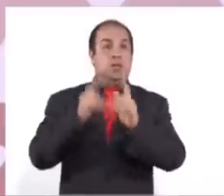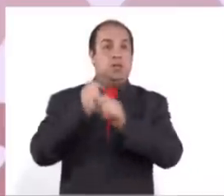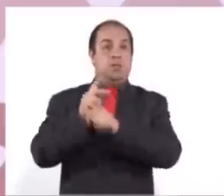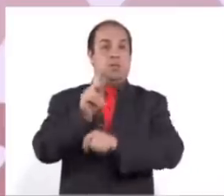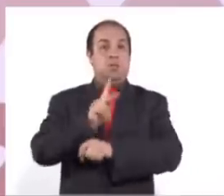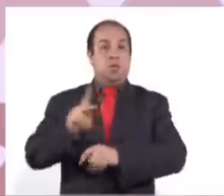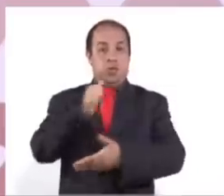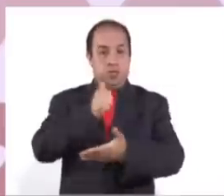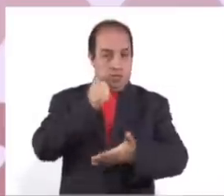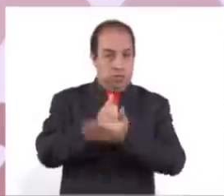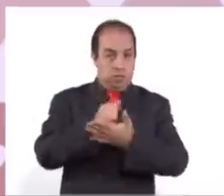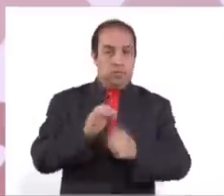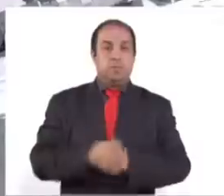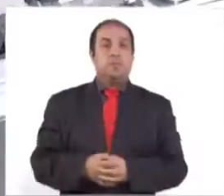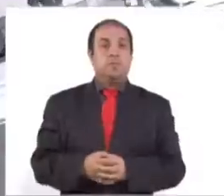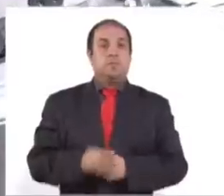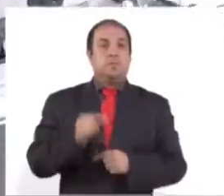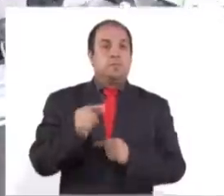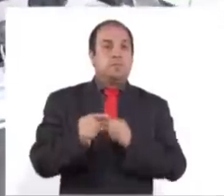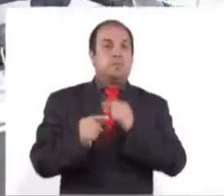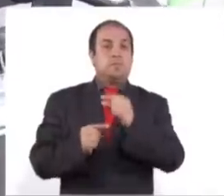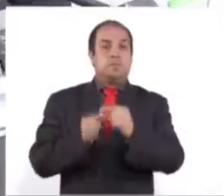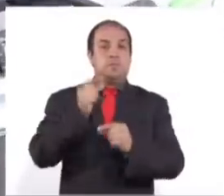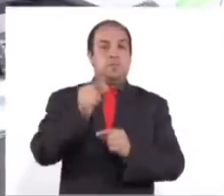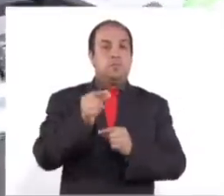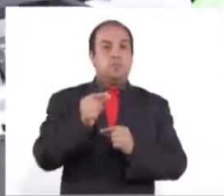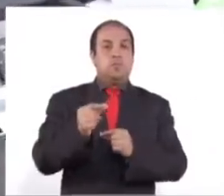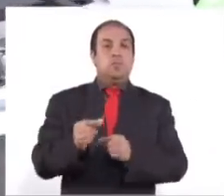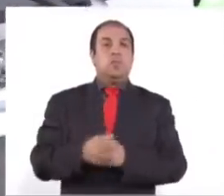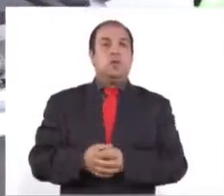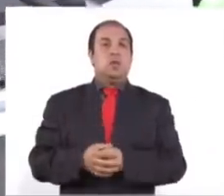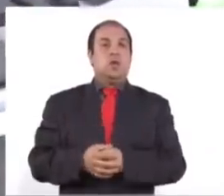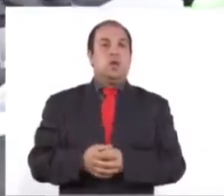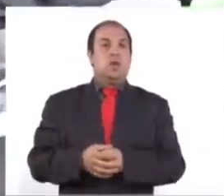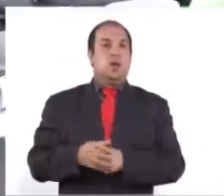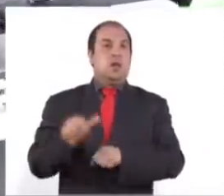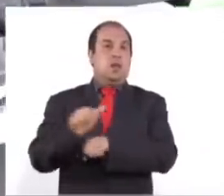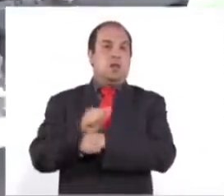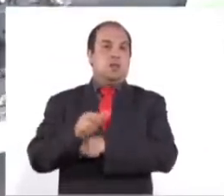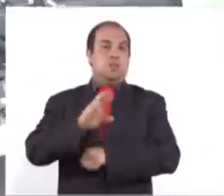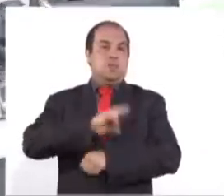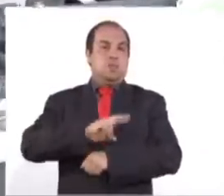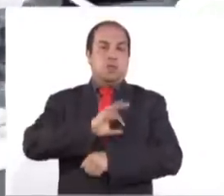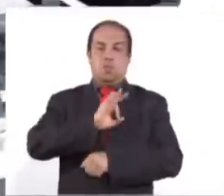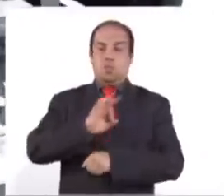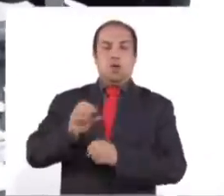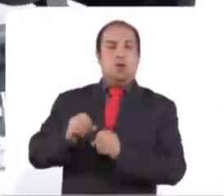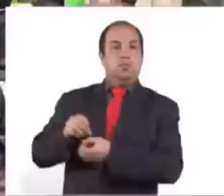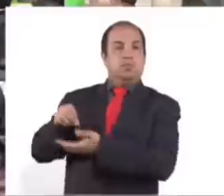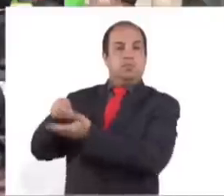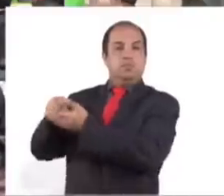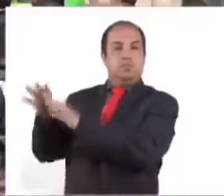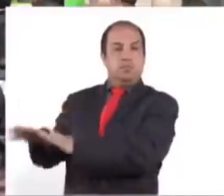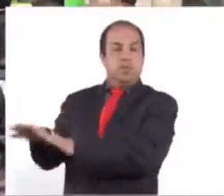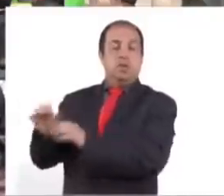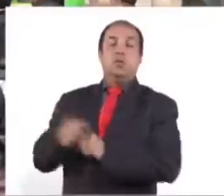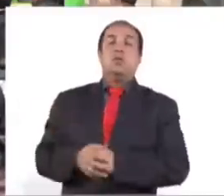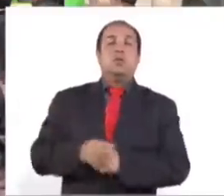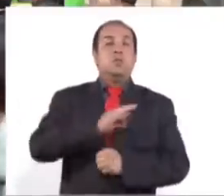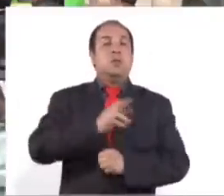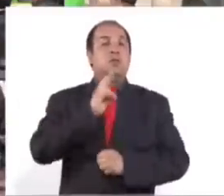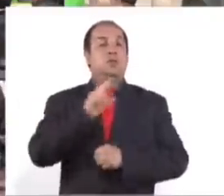ciudad, pues en esa medida va a dejarse el vehículo privado también y puede resolverse los problemas